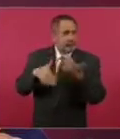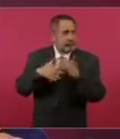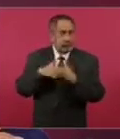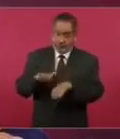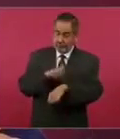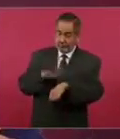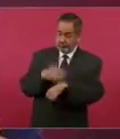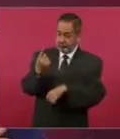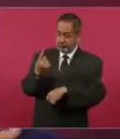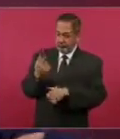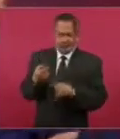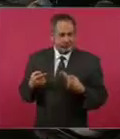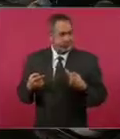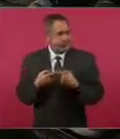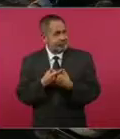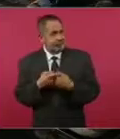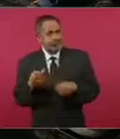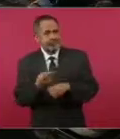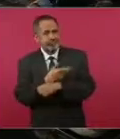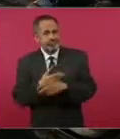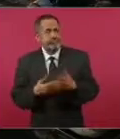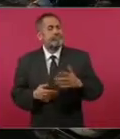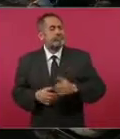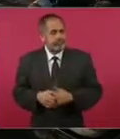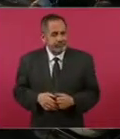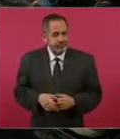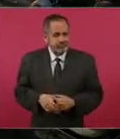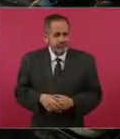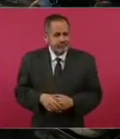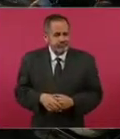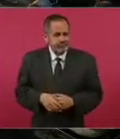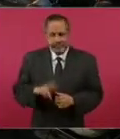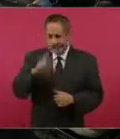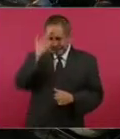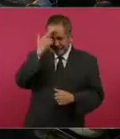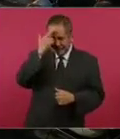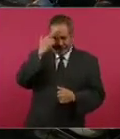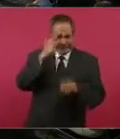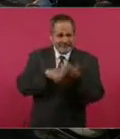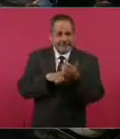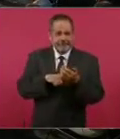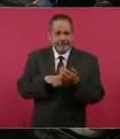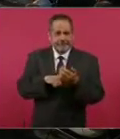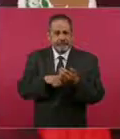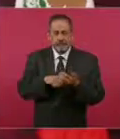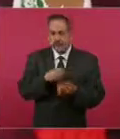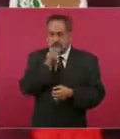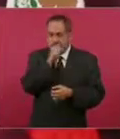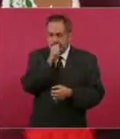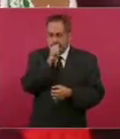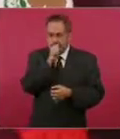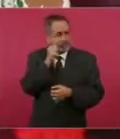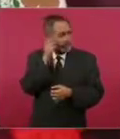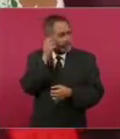¿Qué pasaba cuando aplicaban el operativo 2045?